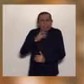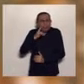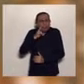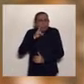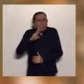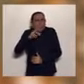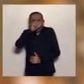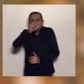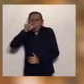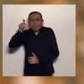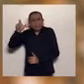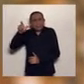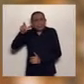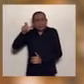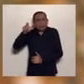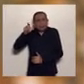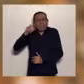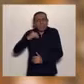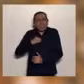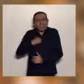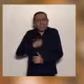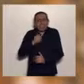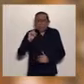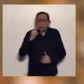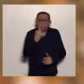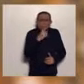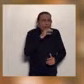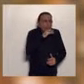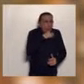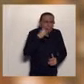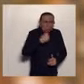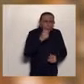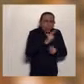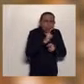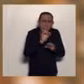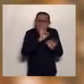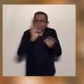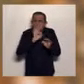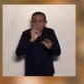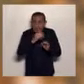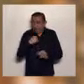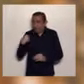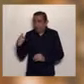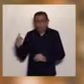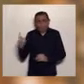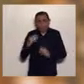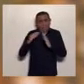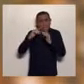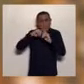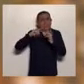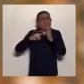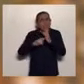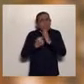la multitud que está como oveja sin pastor, suscita en nuestra Iglesia de